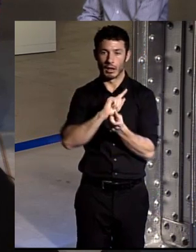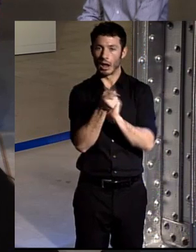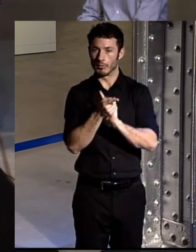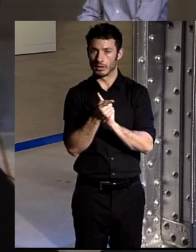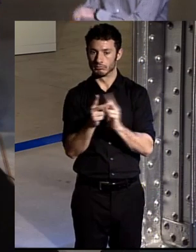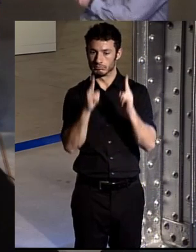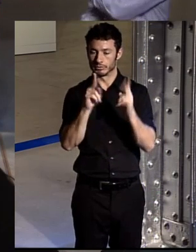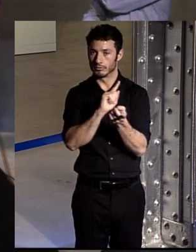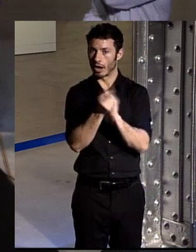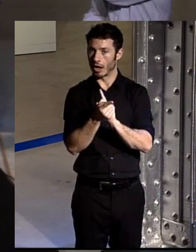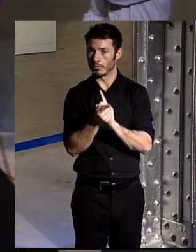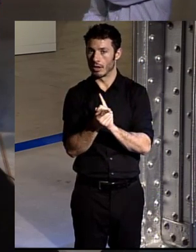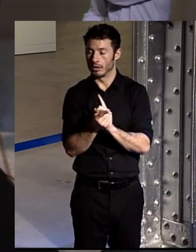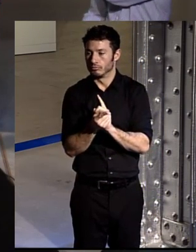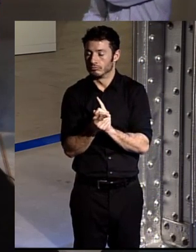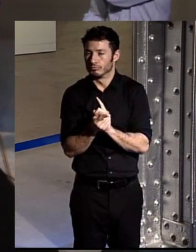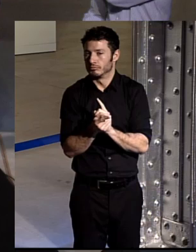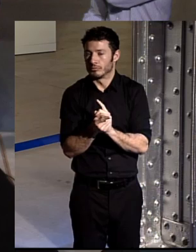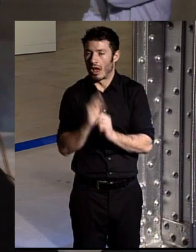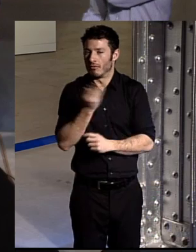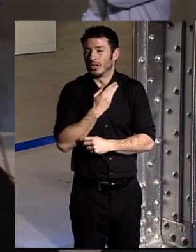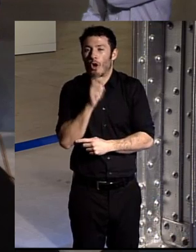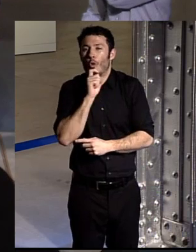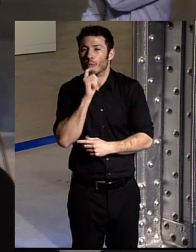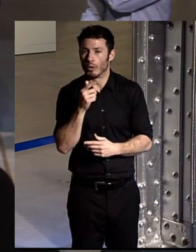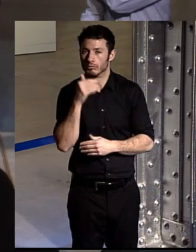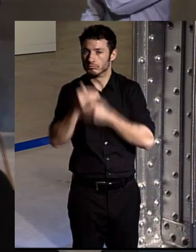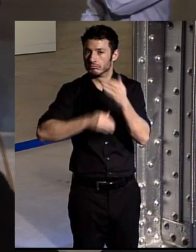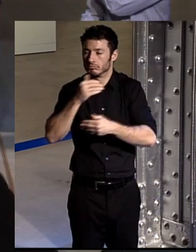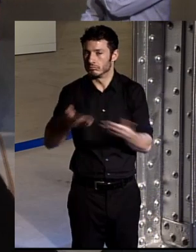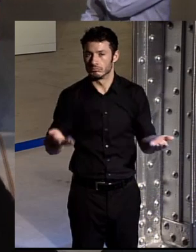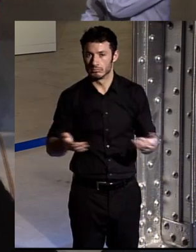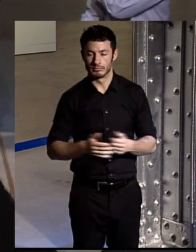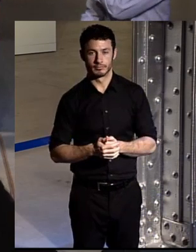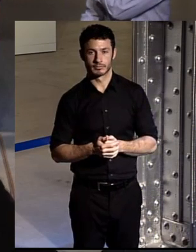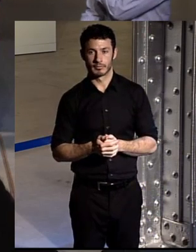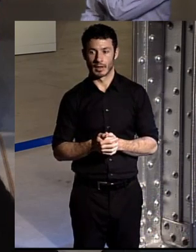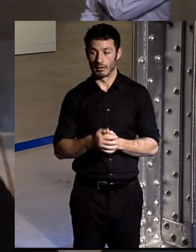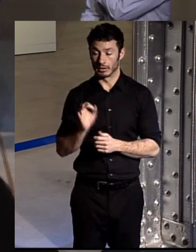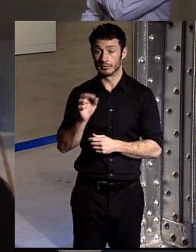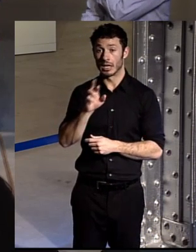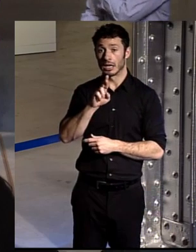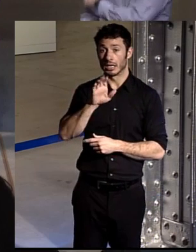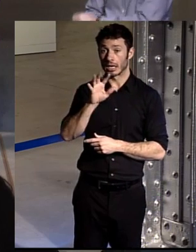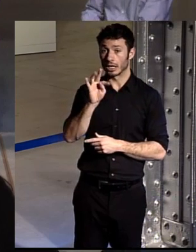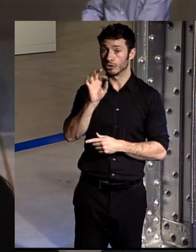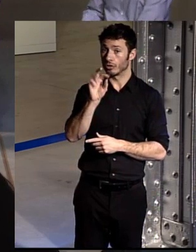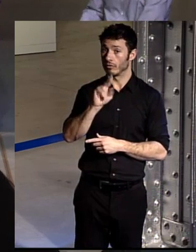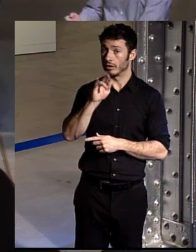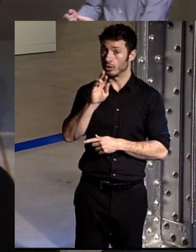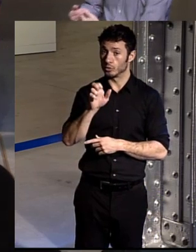nos puede afectar en algún rasgo evolutivo a largo plazo? Hay muchos retrovirus endógenos que